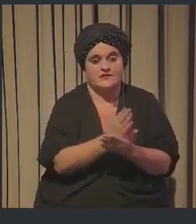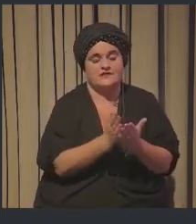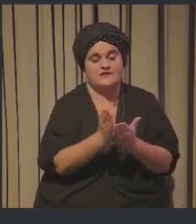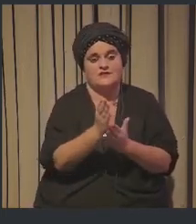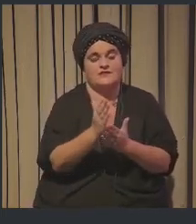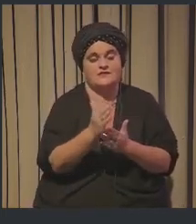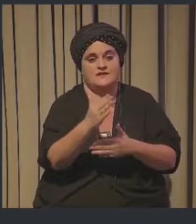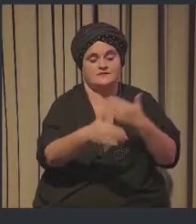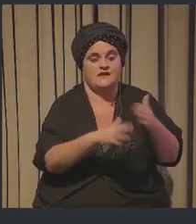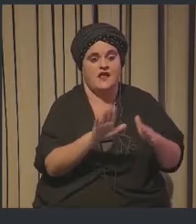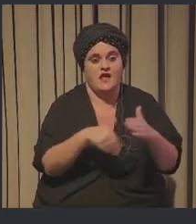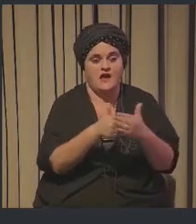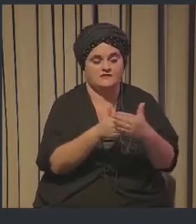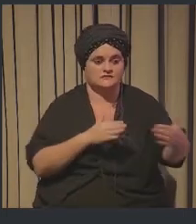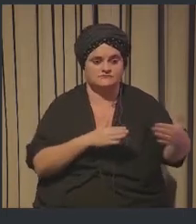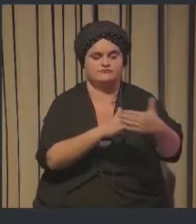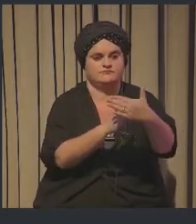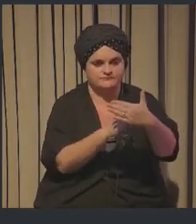no siguen.